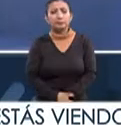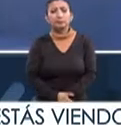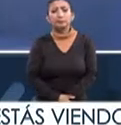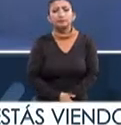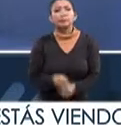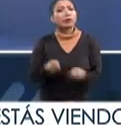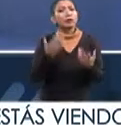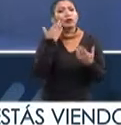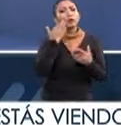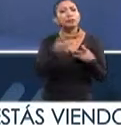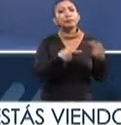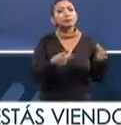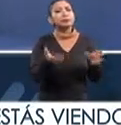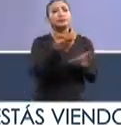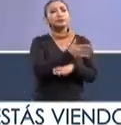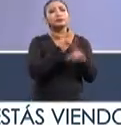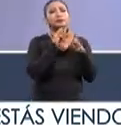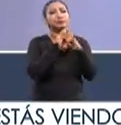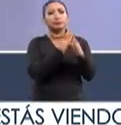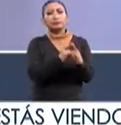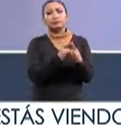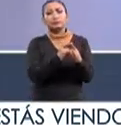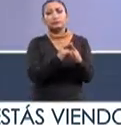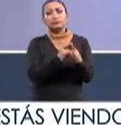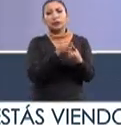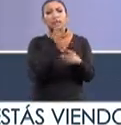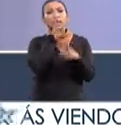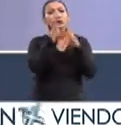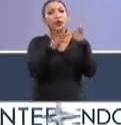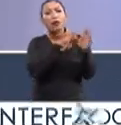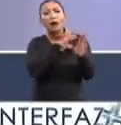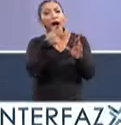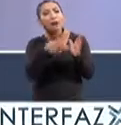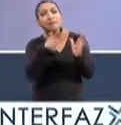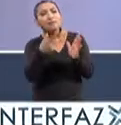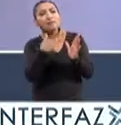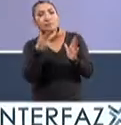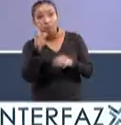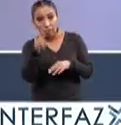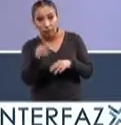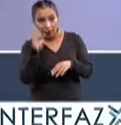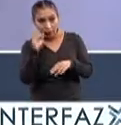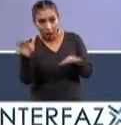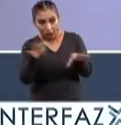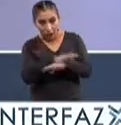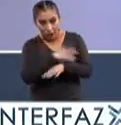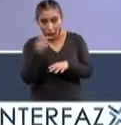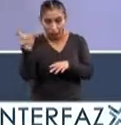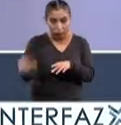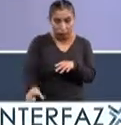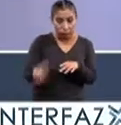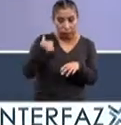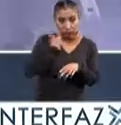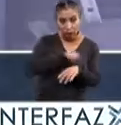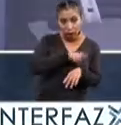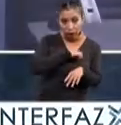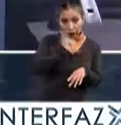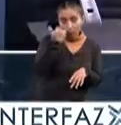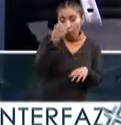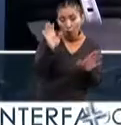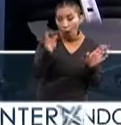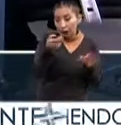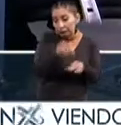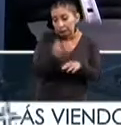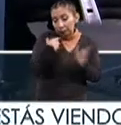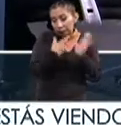¿Cuánto tiempo llevan organizando esta feria y qué resultados han obtenido? ¿De verdad se ve un cambio en la actitud ante la salud de los jóvenes